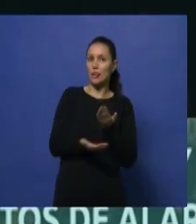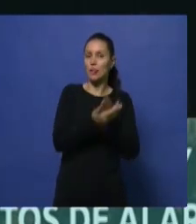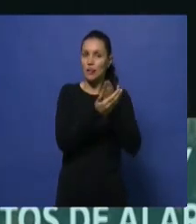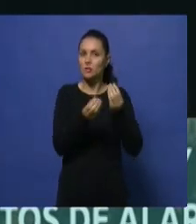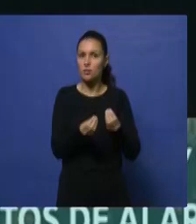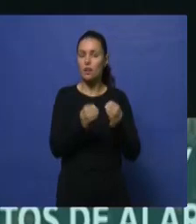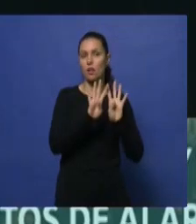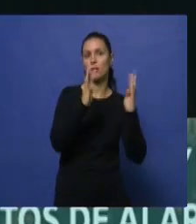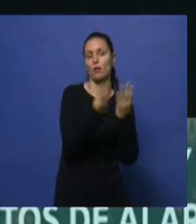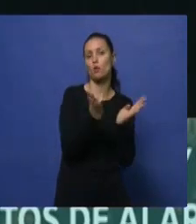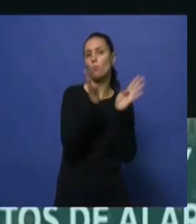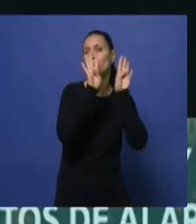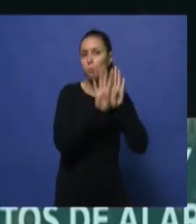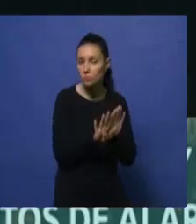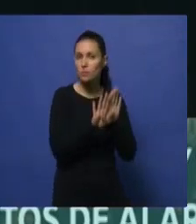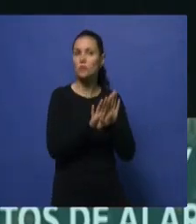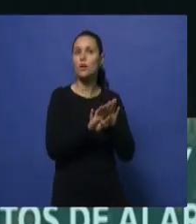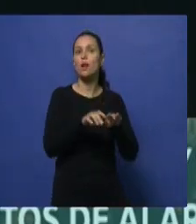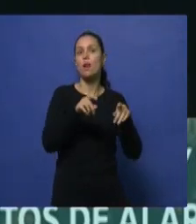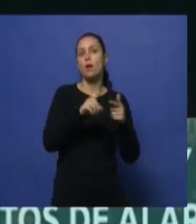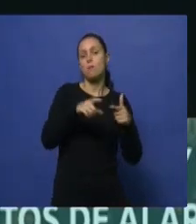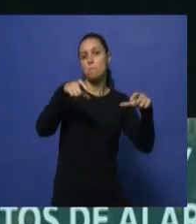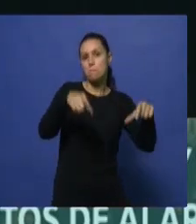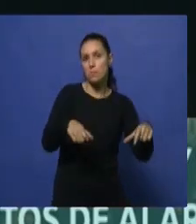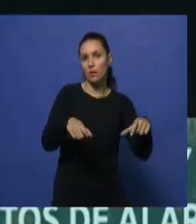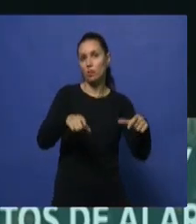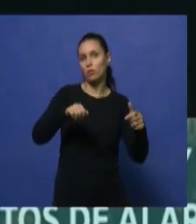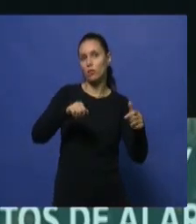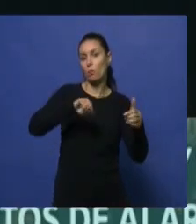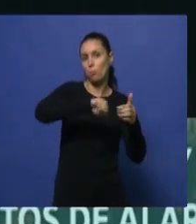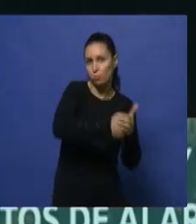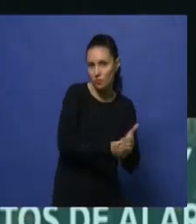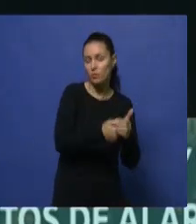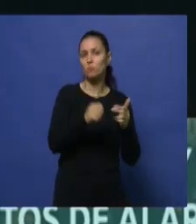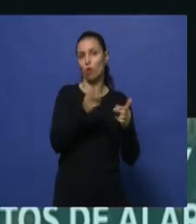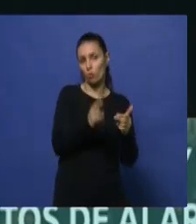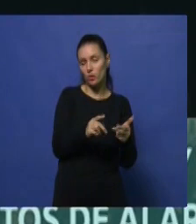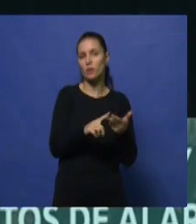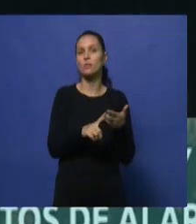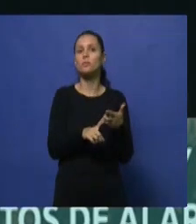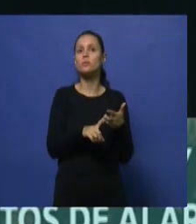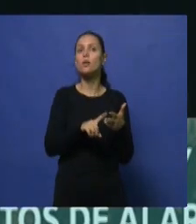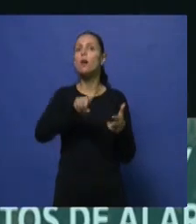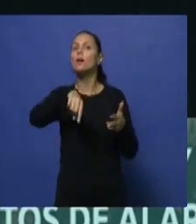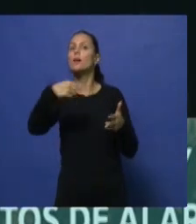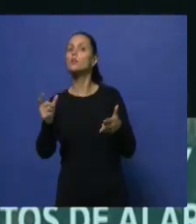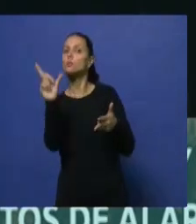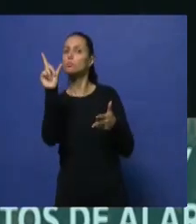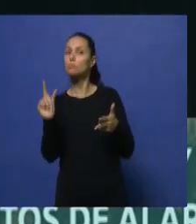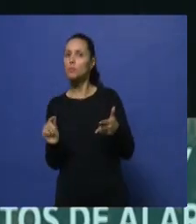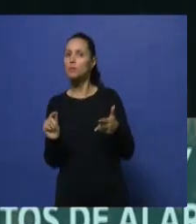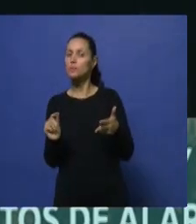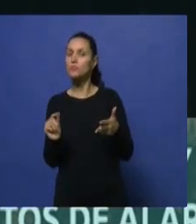prohibición de jugar un partido en un estadio determinado obligación de jugar un partido en un tercer país eso se está